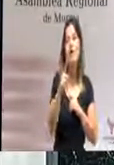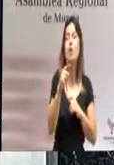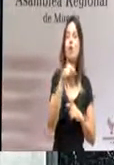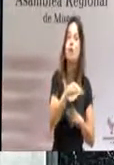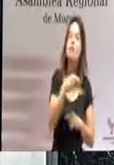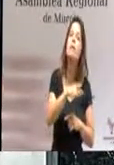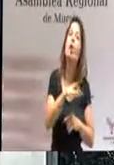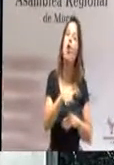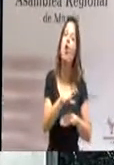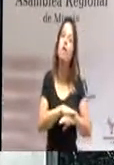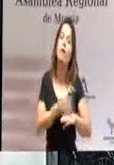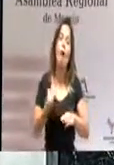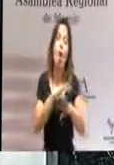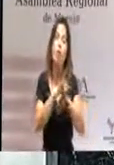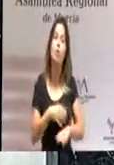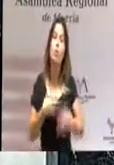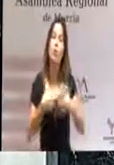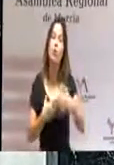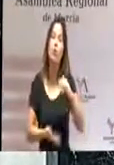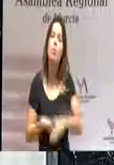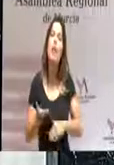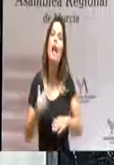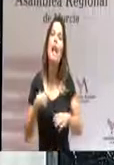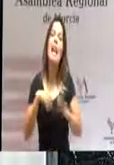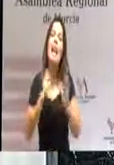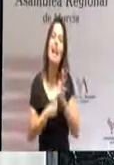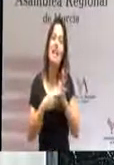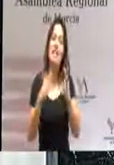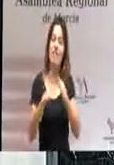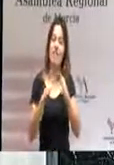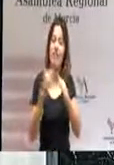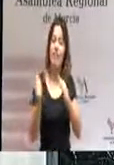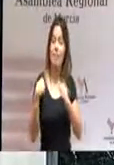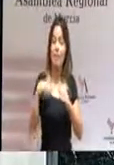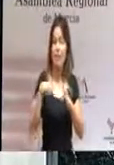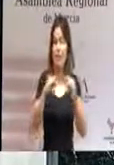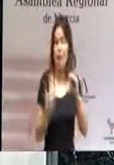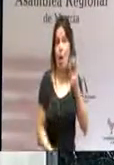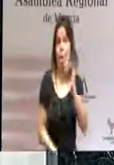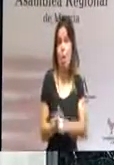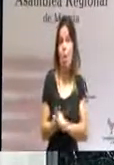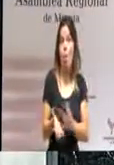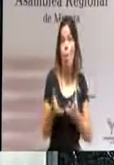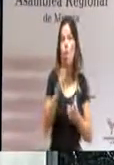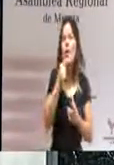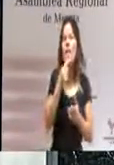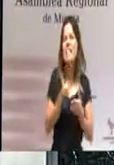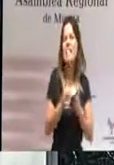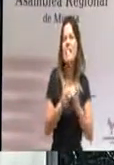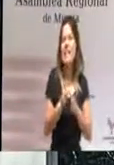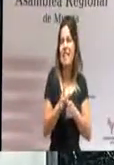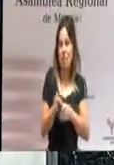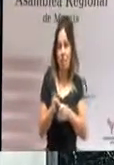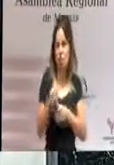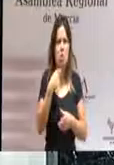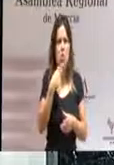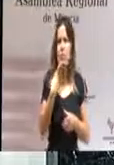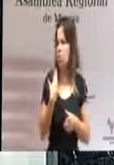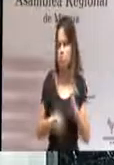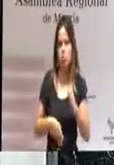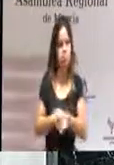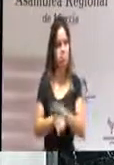último, ponga en funcionamiento la ley de vivienda que aprobamos en esta Asamblea, porque los desahucios, diga lo que diga, continúan. Han crecido